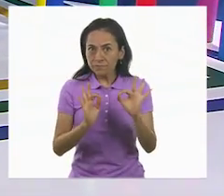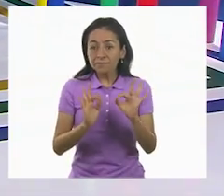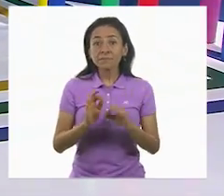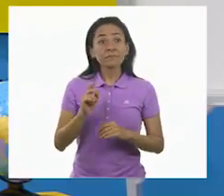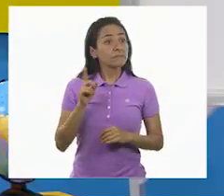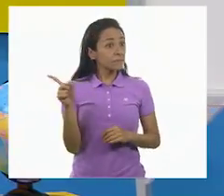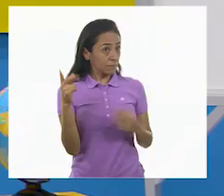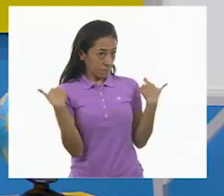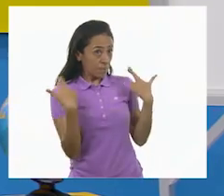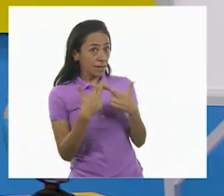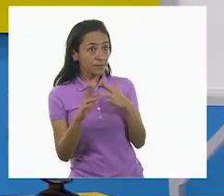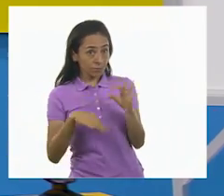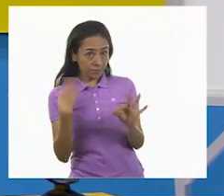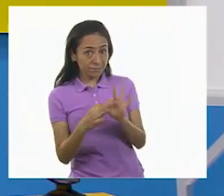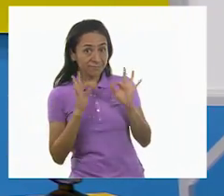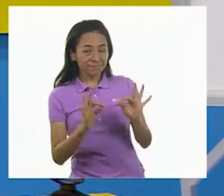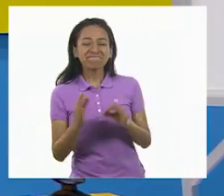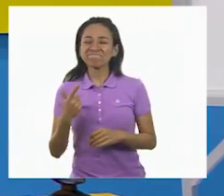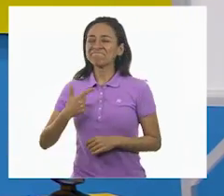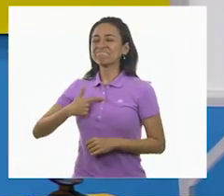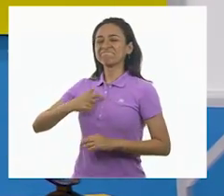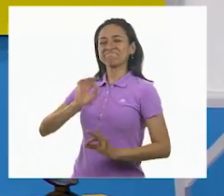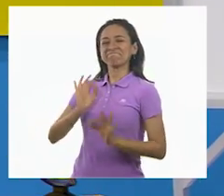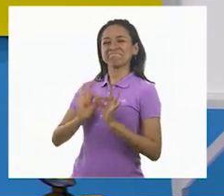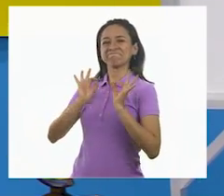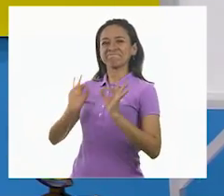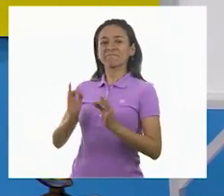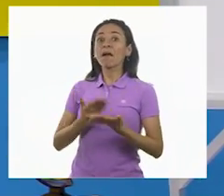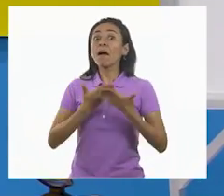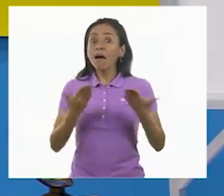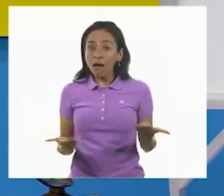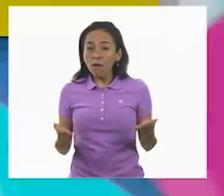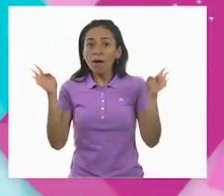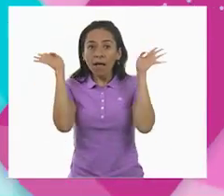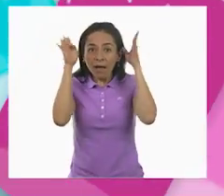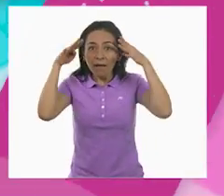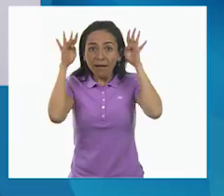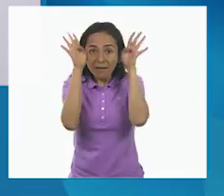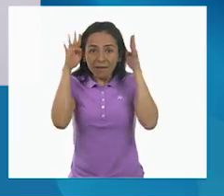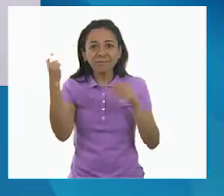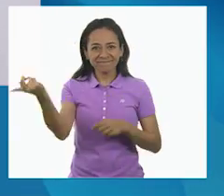Listísimos. Entonces, vamos con un consejo de nuestro querido Ajo Listo.